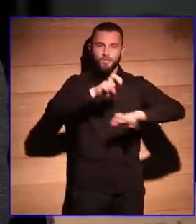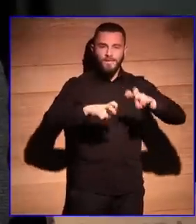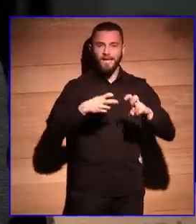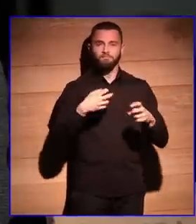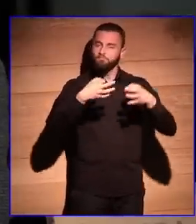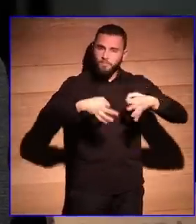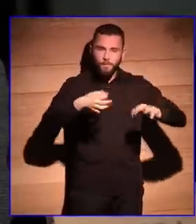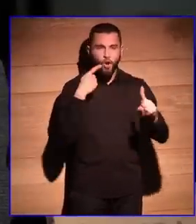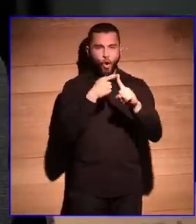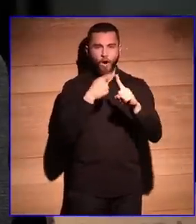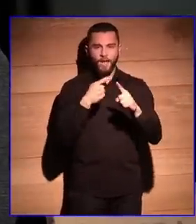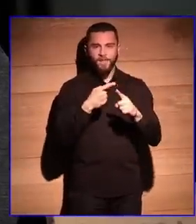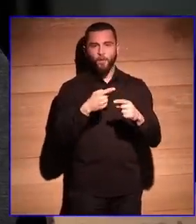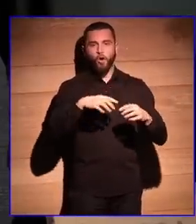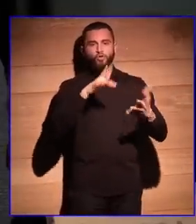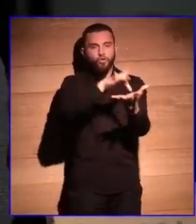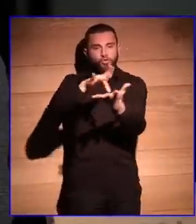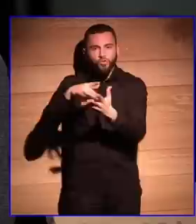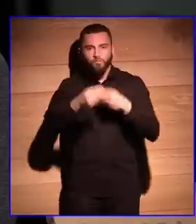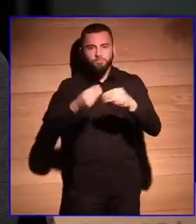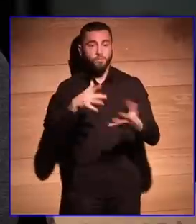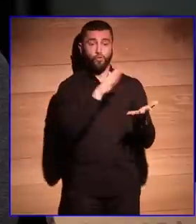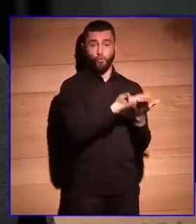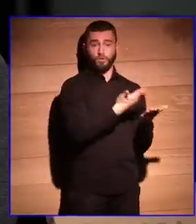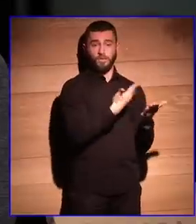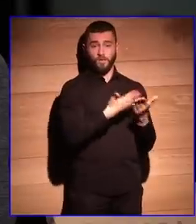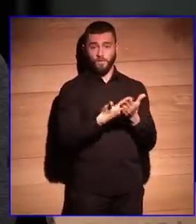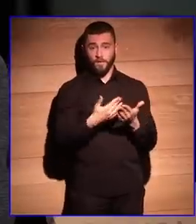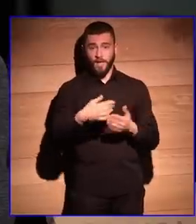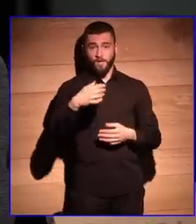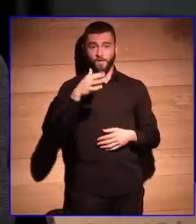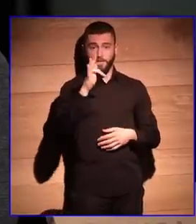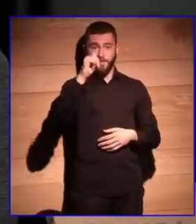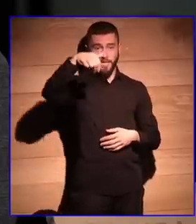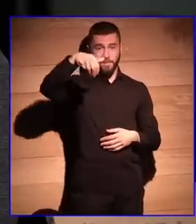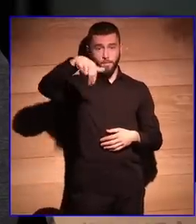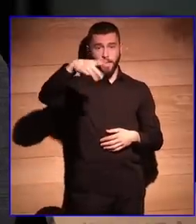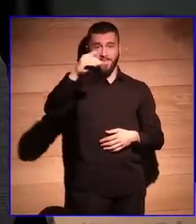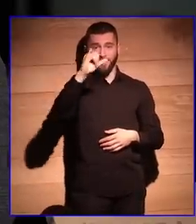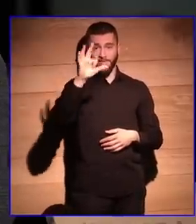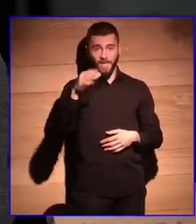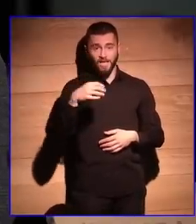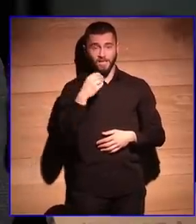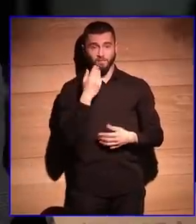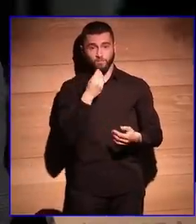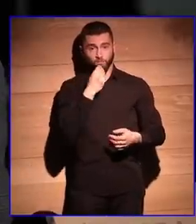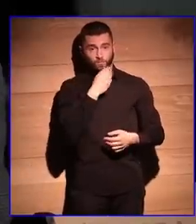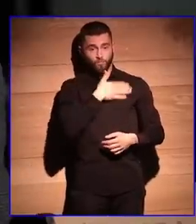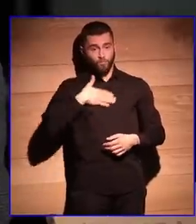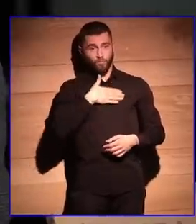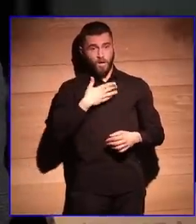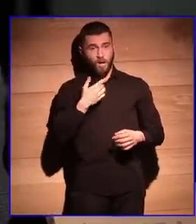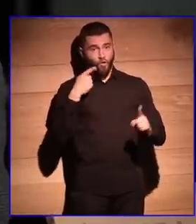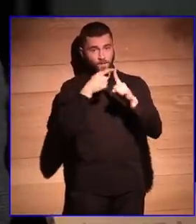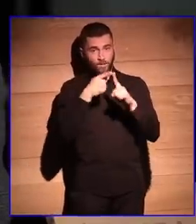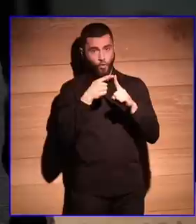sus actos. Y sin embargo hay gente, como el caso de Ozymandias, que digamos que es muy honesta en sus objetivos y es honesta consigo